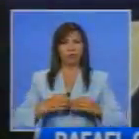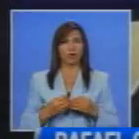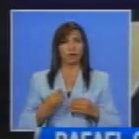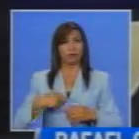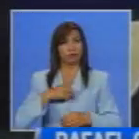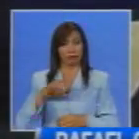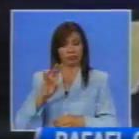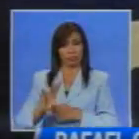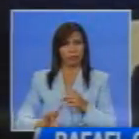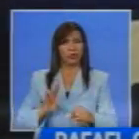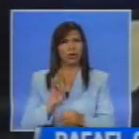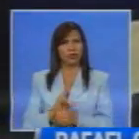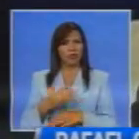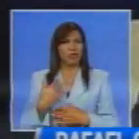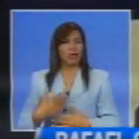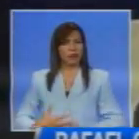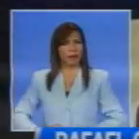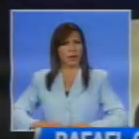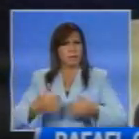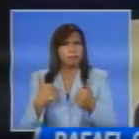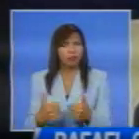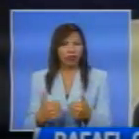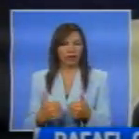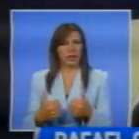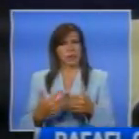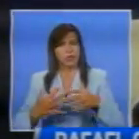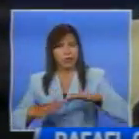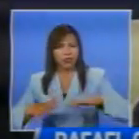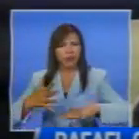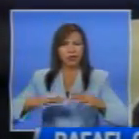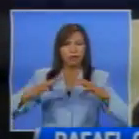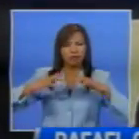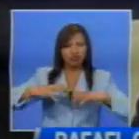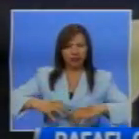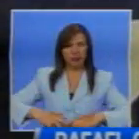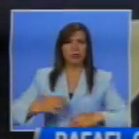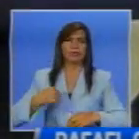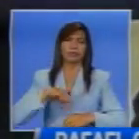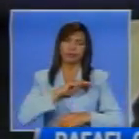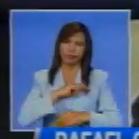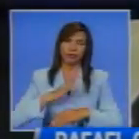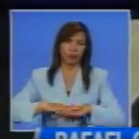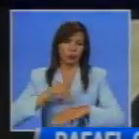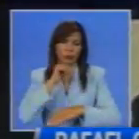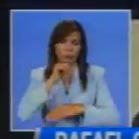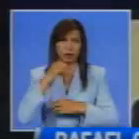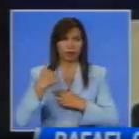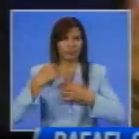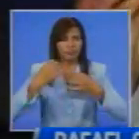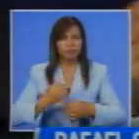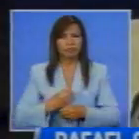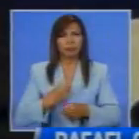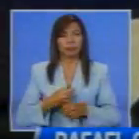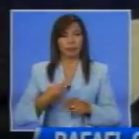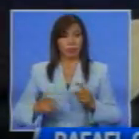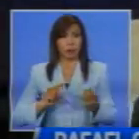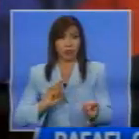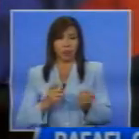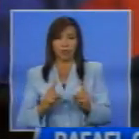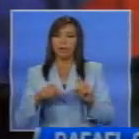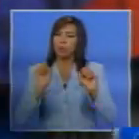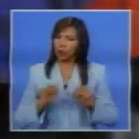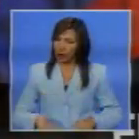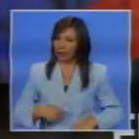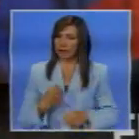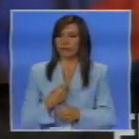estar mucho más consolidado. Asumimos nuestra parte de culpa, nuestra parte de responsabilidad, pero obviamente también debemos actuar en función de las nuevas circunstancias.